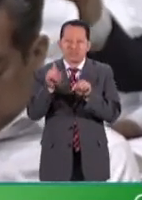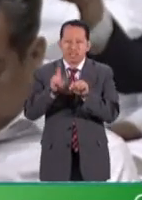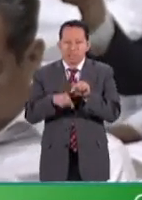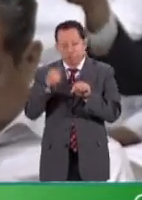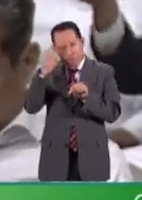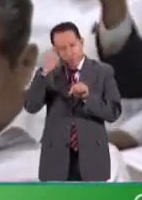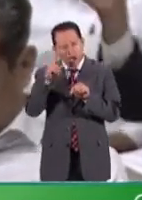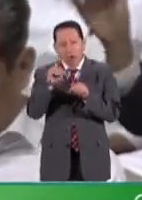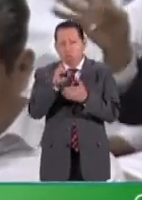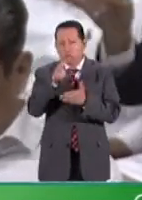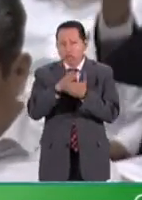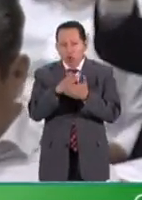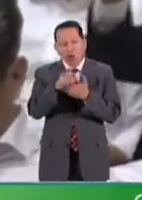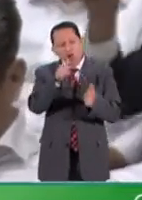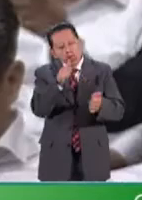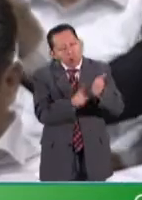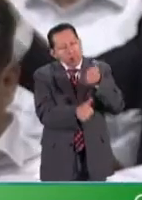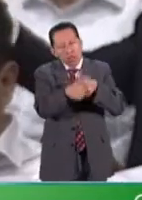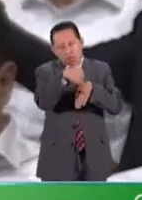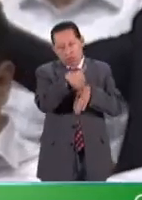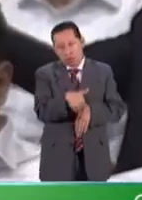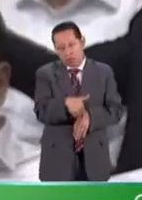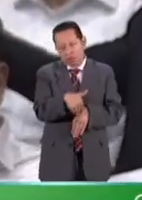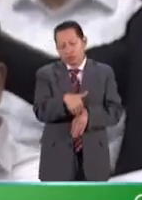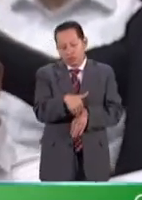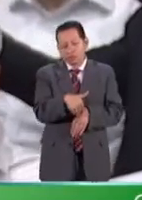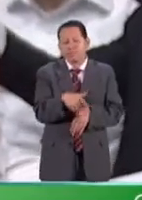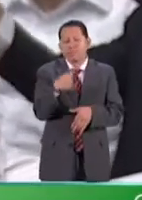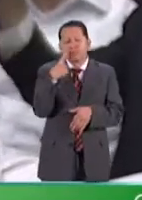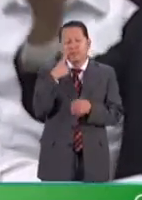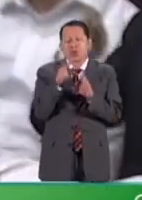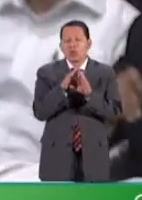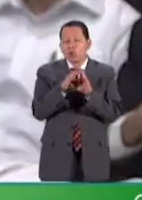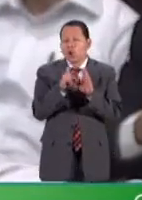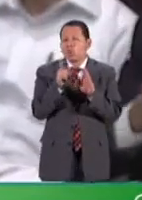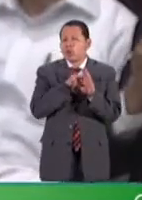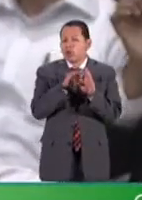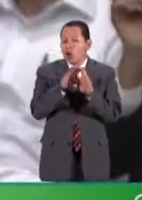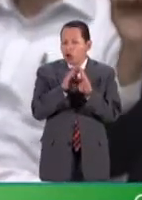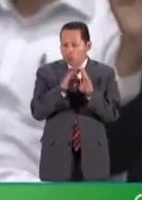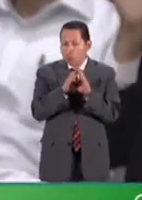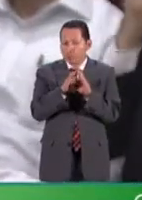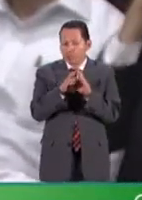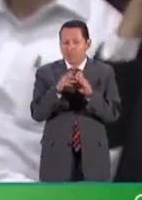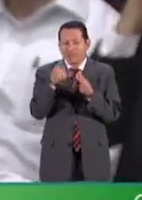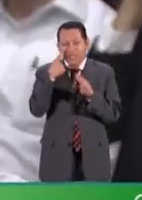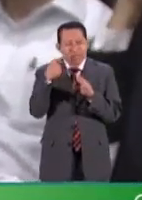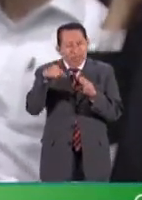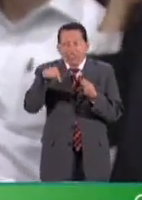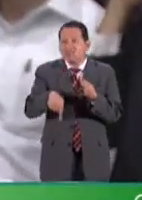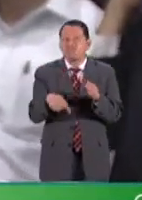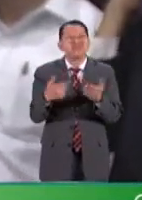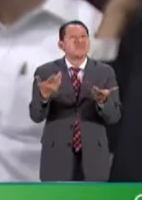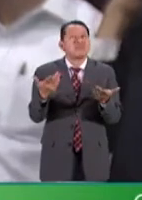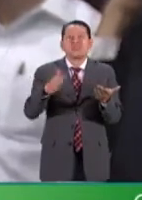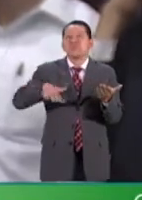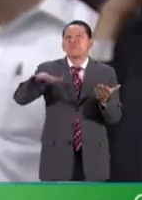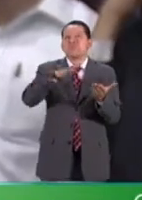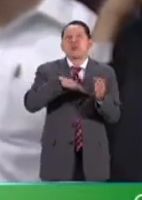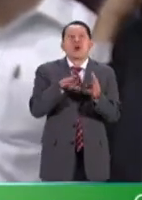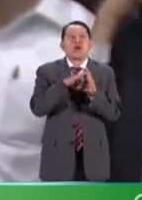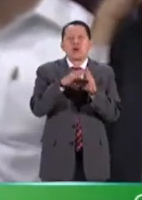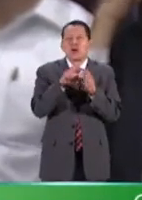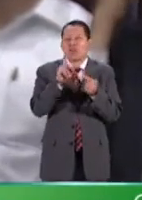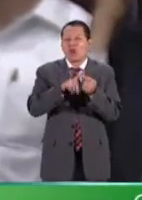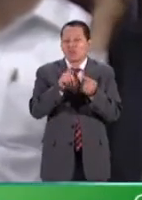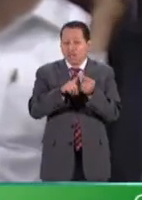la obediencia servil. Miren ustedes dónde y cómo hemos tenido que acudir a sesionar. Encerrados en una